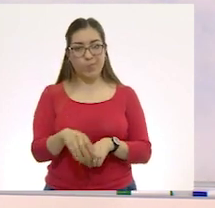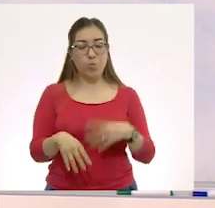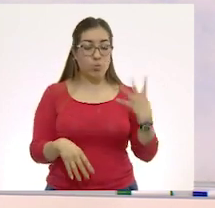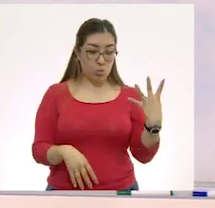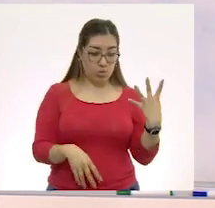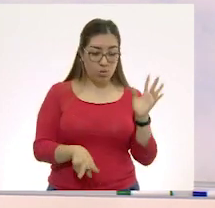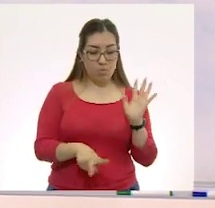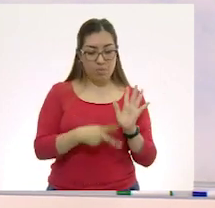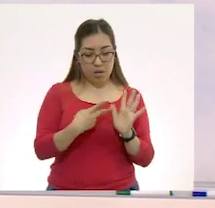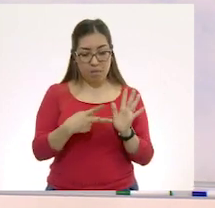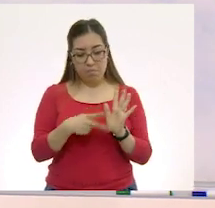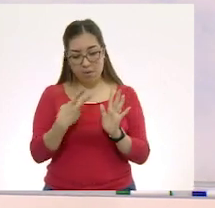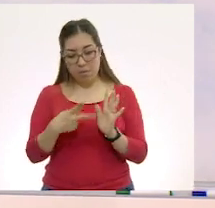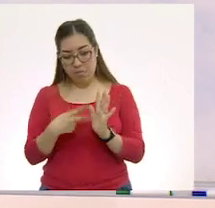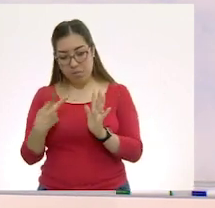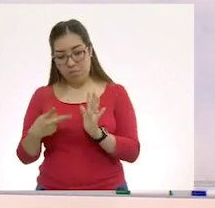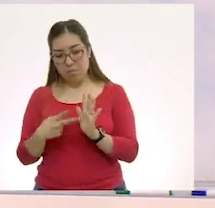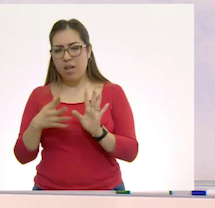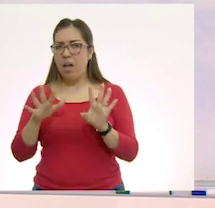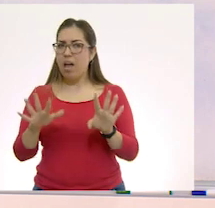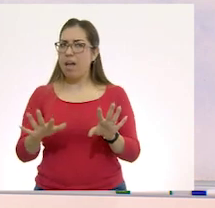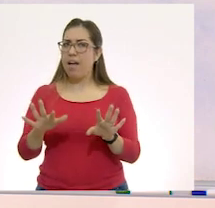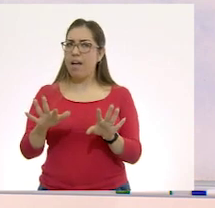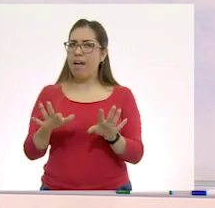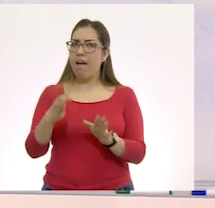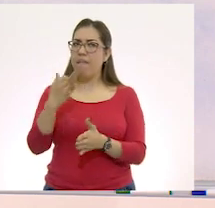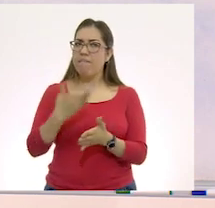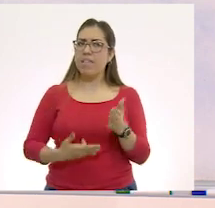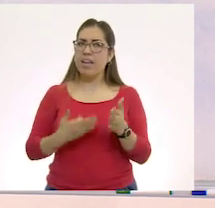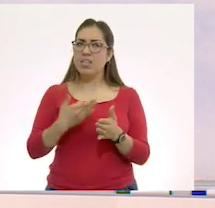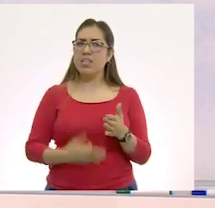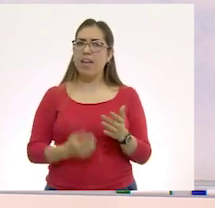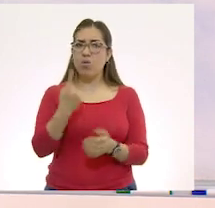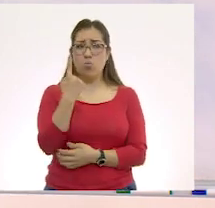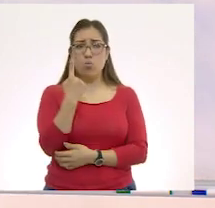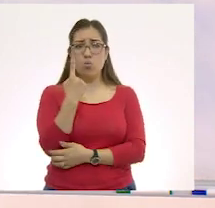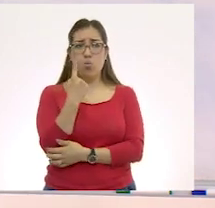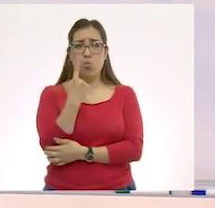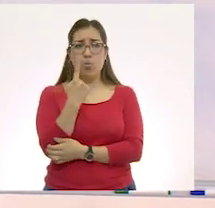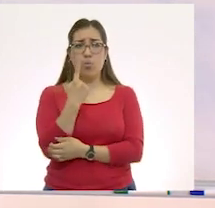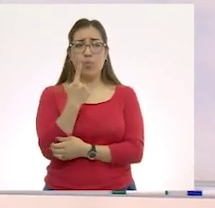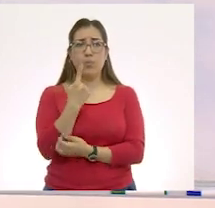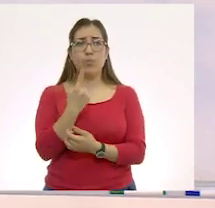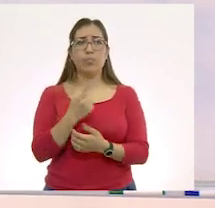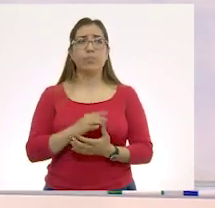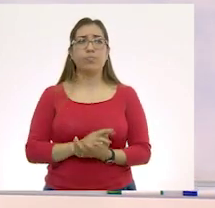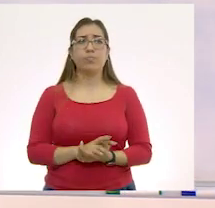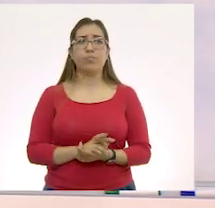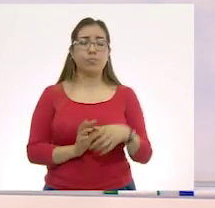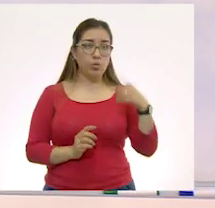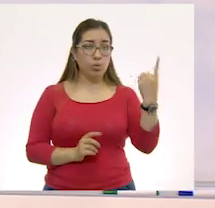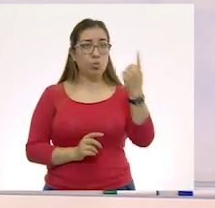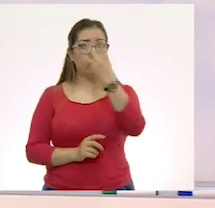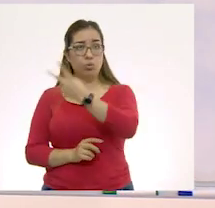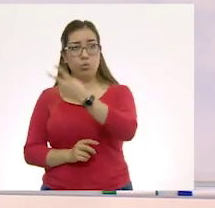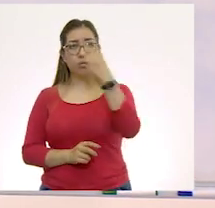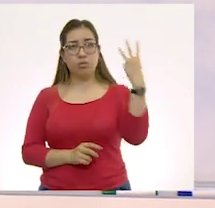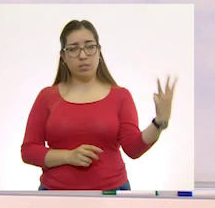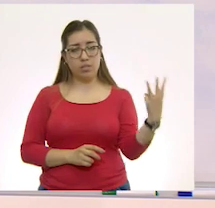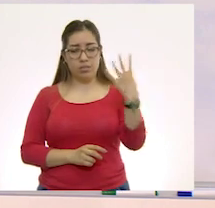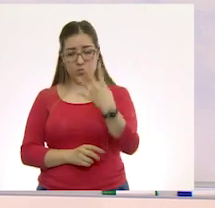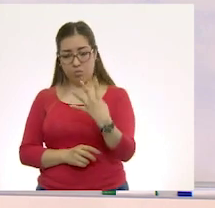4 pero nos falta uno más cierto 123